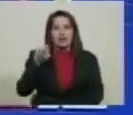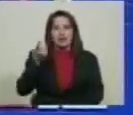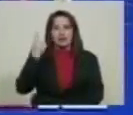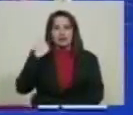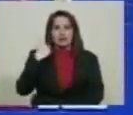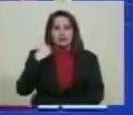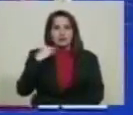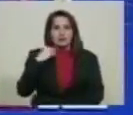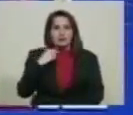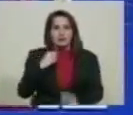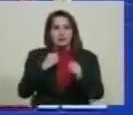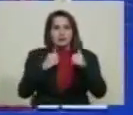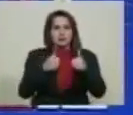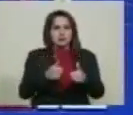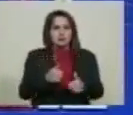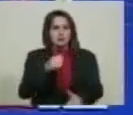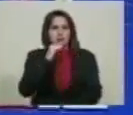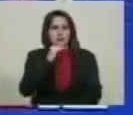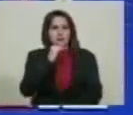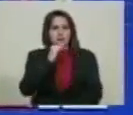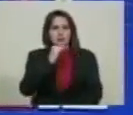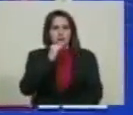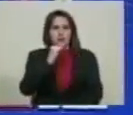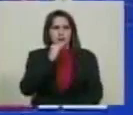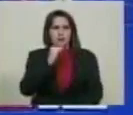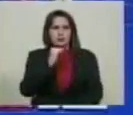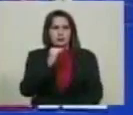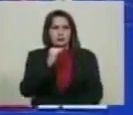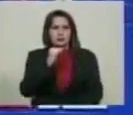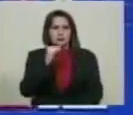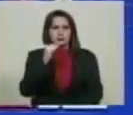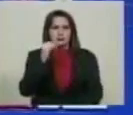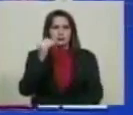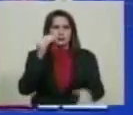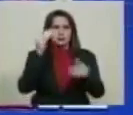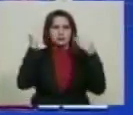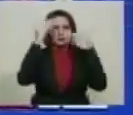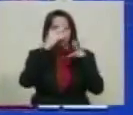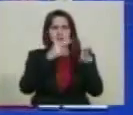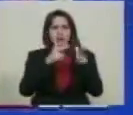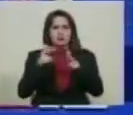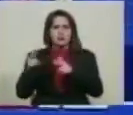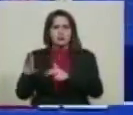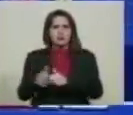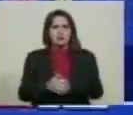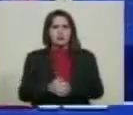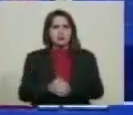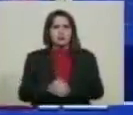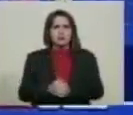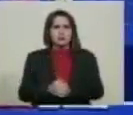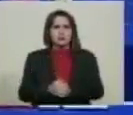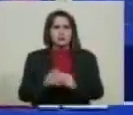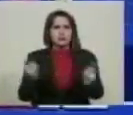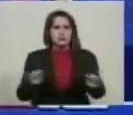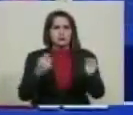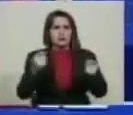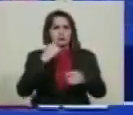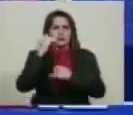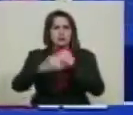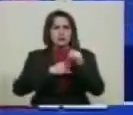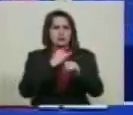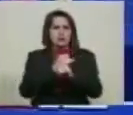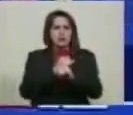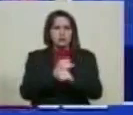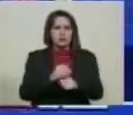cuando empezamos a denunciar el terrorismo mediático internacional, hace 10, 12,